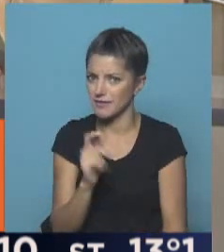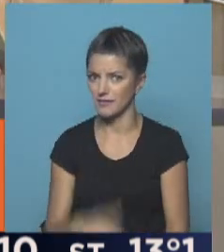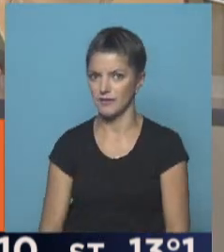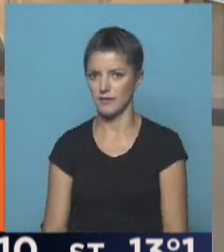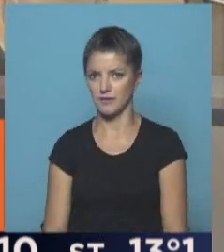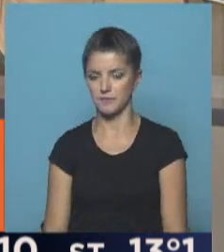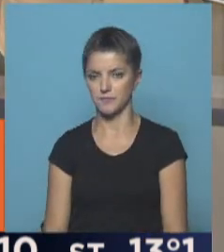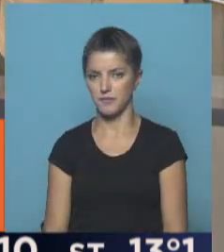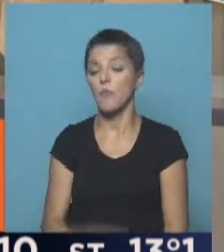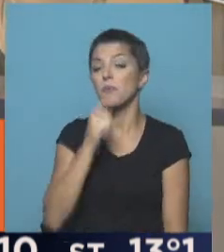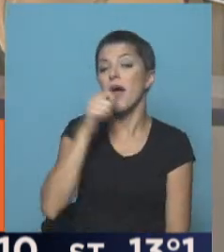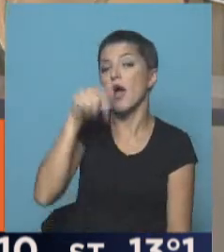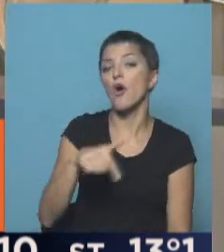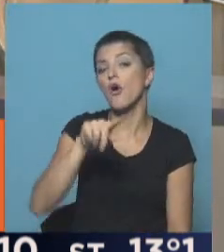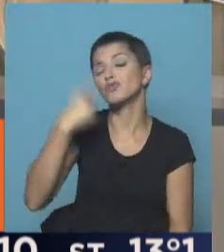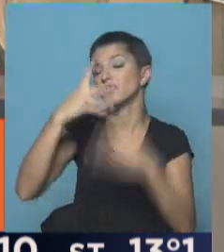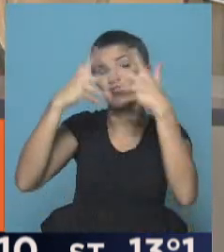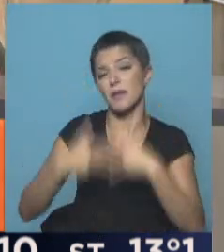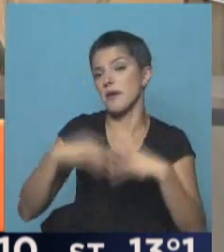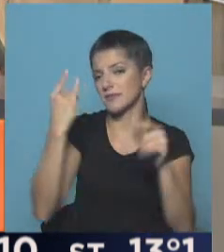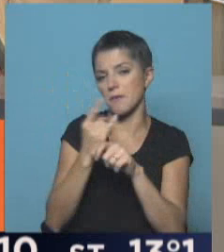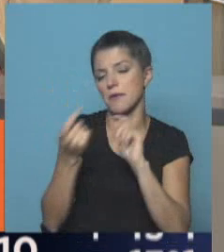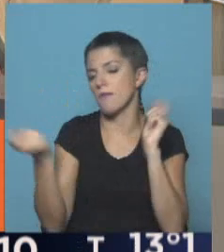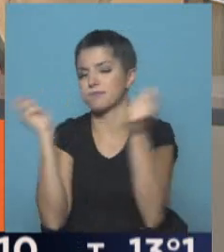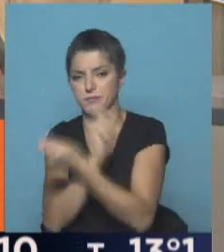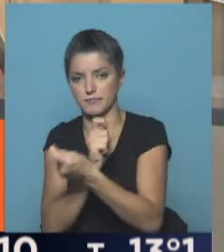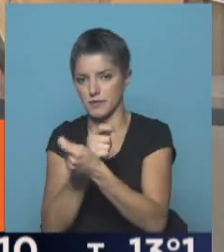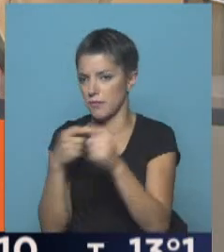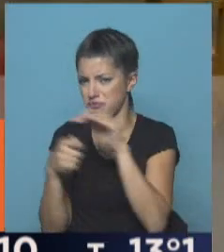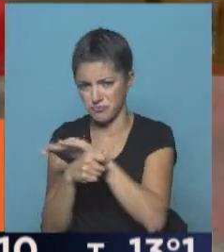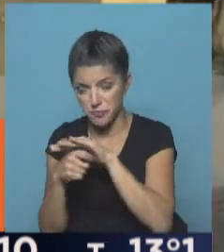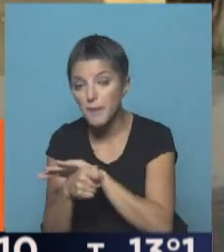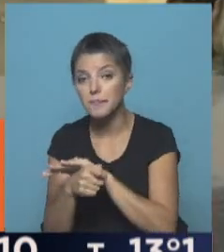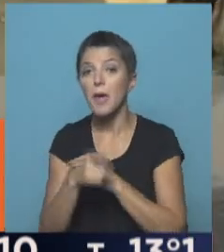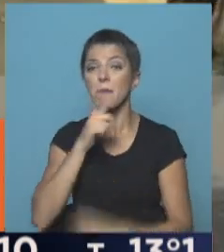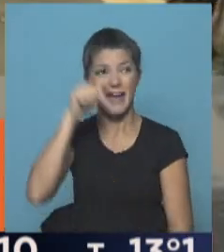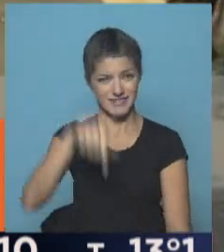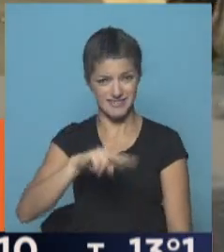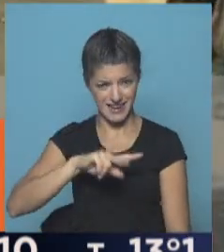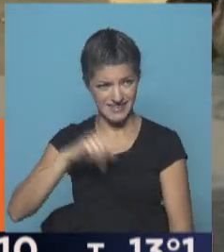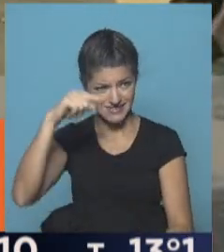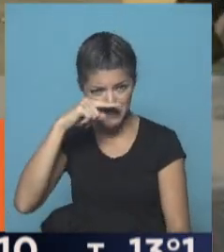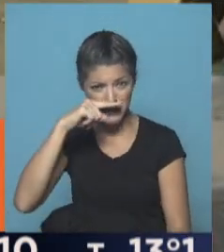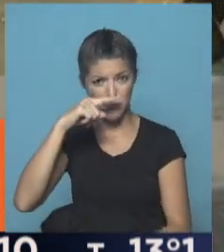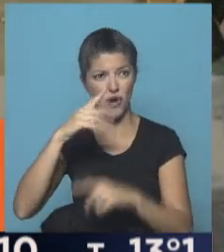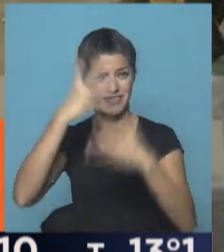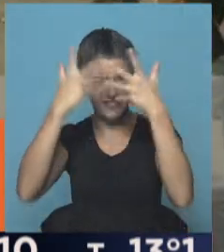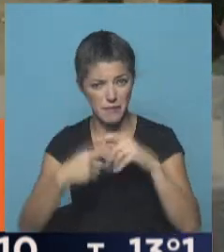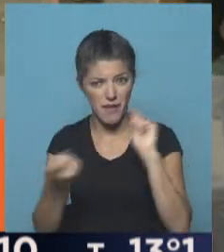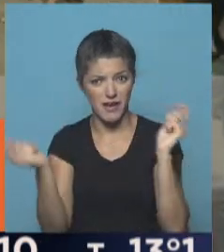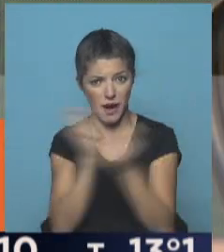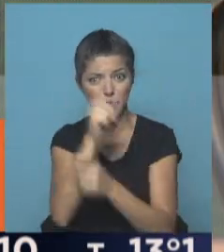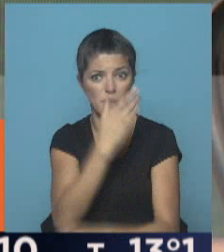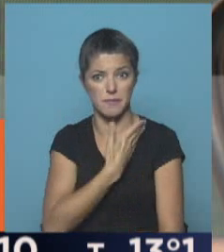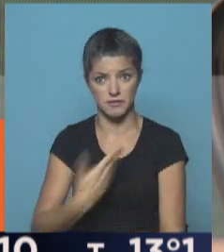ocurrido tradicionalmente con cualquier otro sistema de cambio que ha aplicado? Yo creo que si no me equivoco, es el 7º sistema de cambio que aplica el gobierno de Maduro.